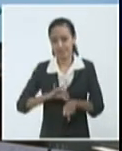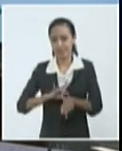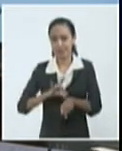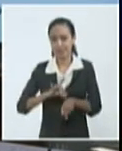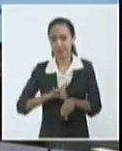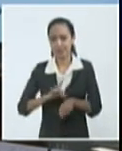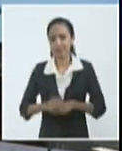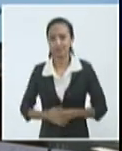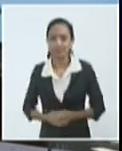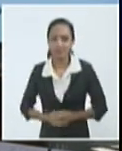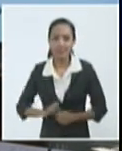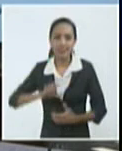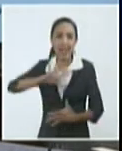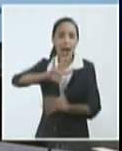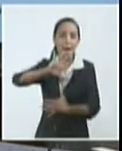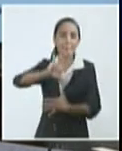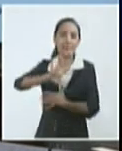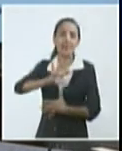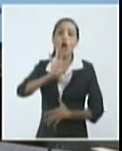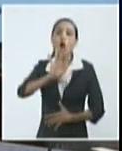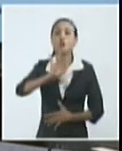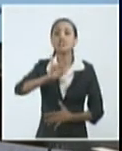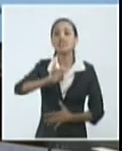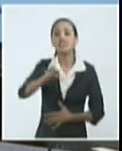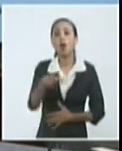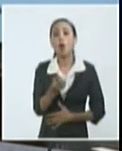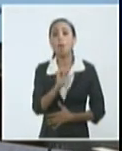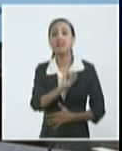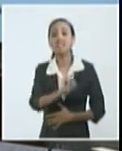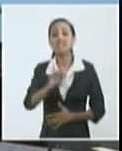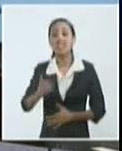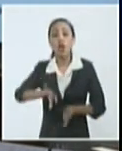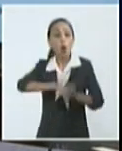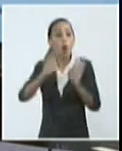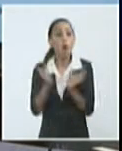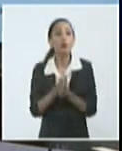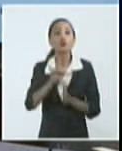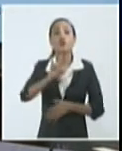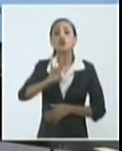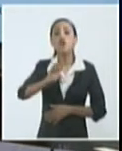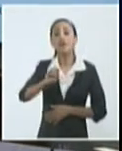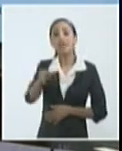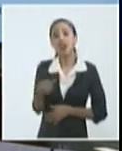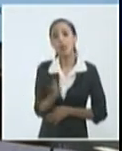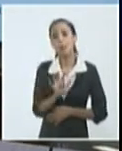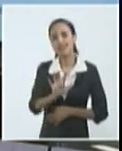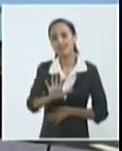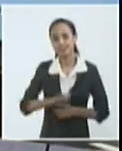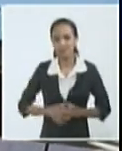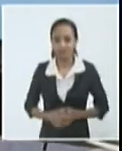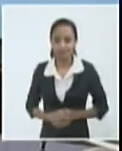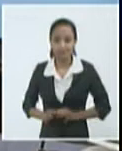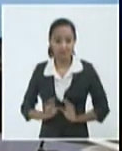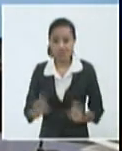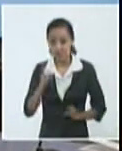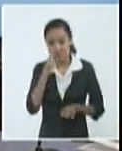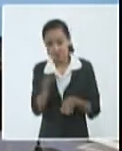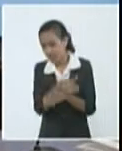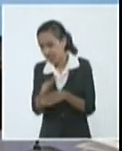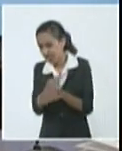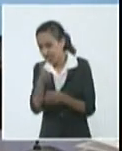Las Américas un 86,66 y el mundo un 90,5. O sea, hay una diferencia